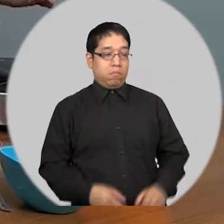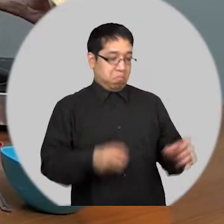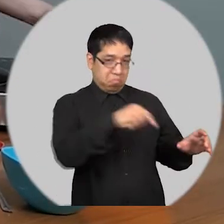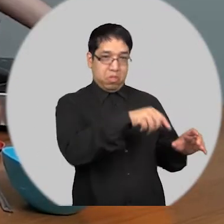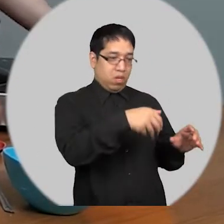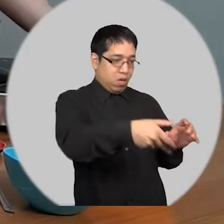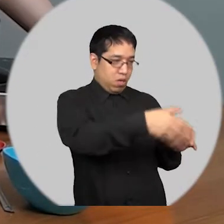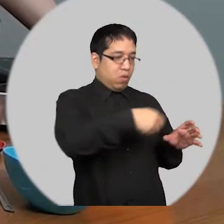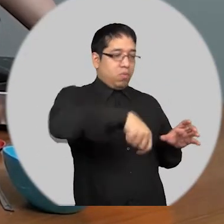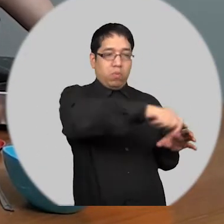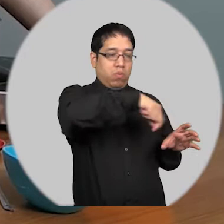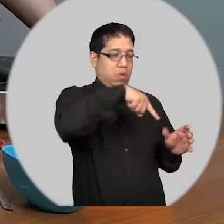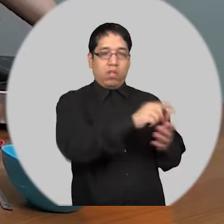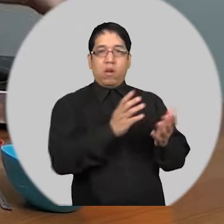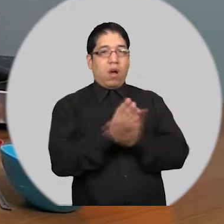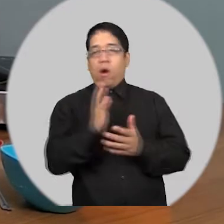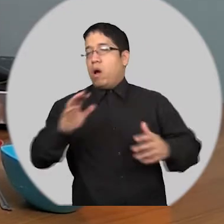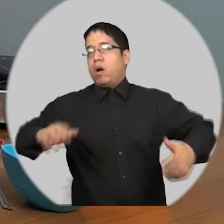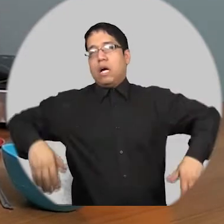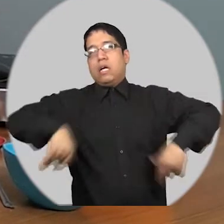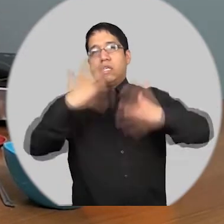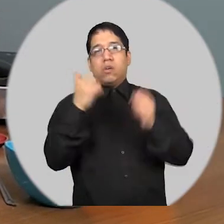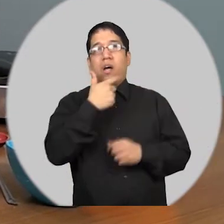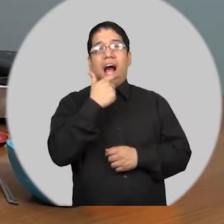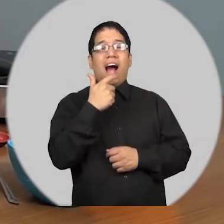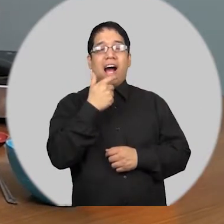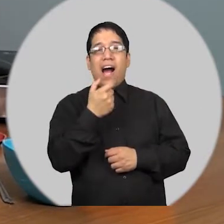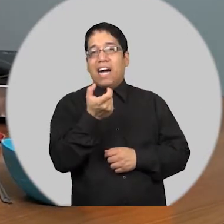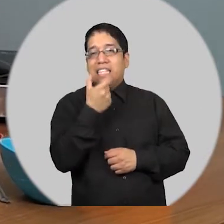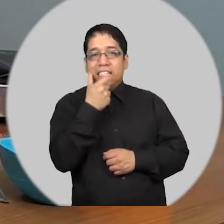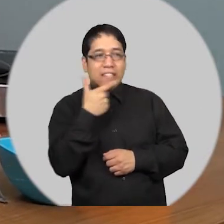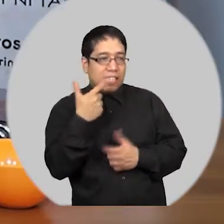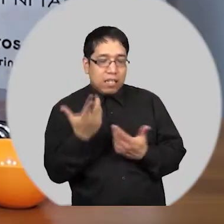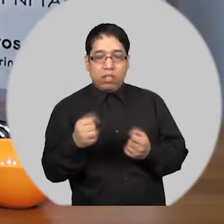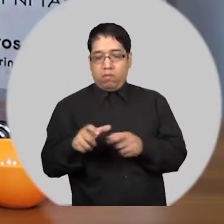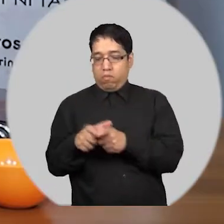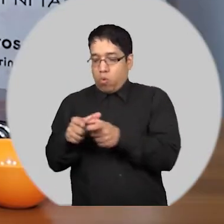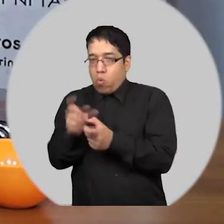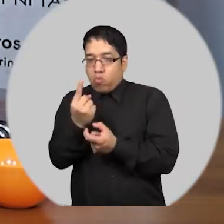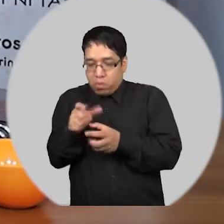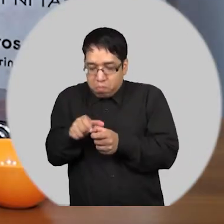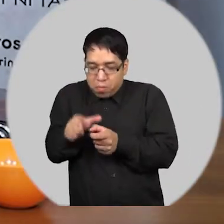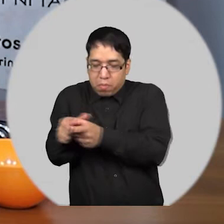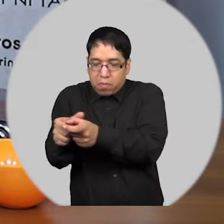Esta crema pastelera también le puede servir para cualquier postrecito. Pueden hacerlo en